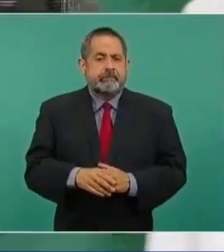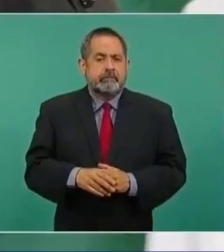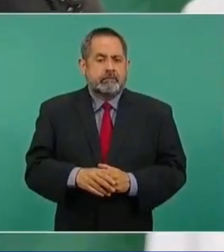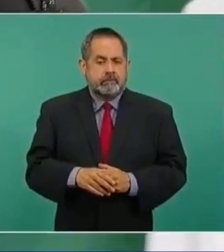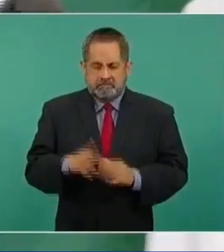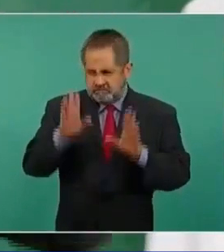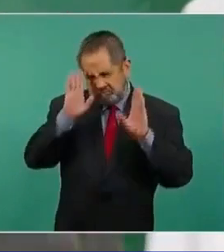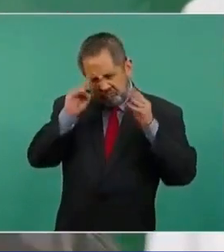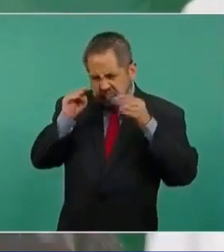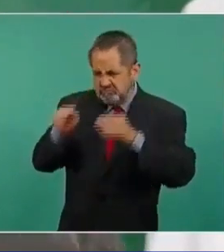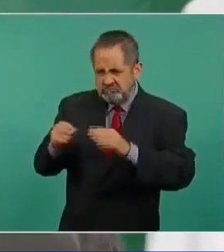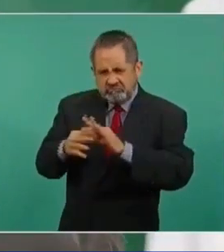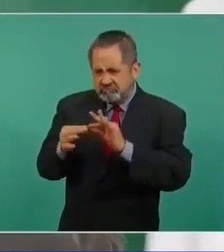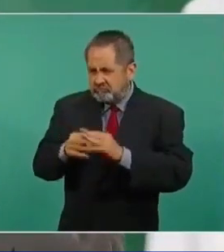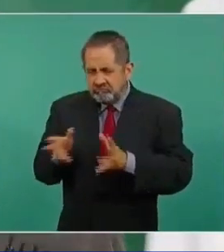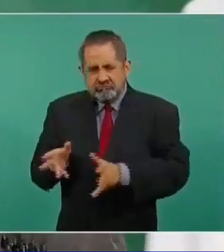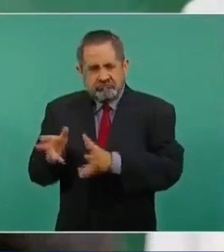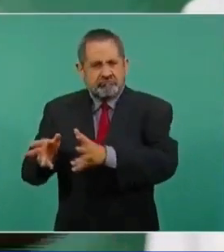dedicado